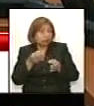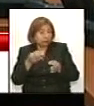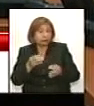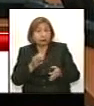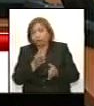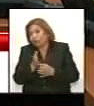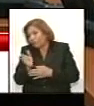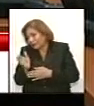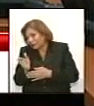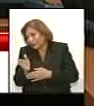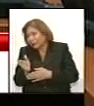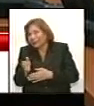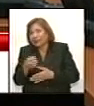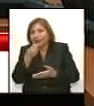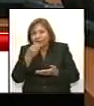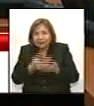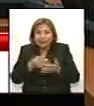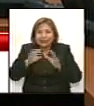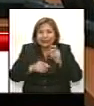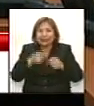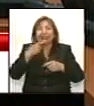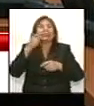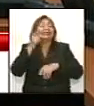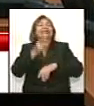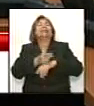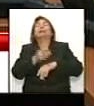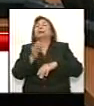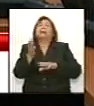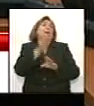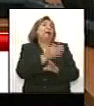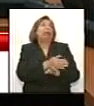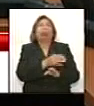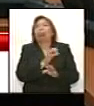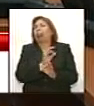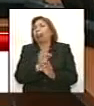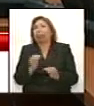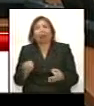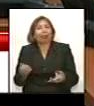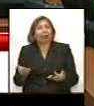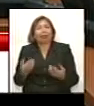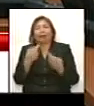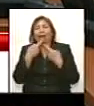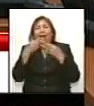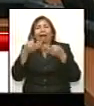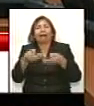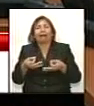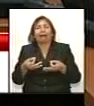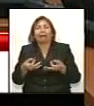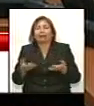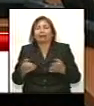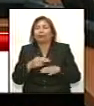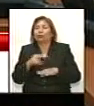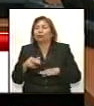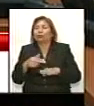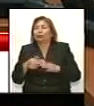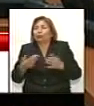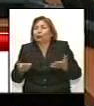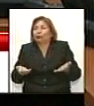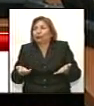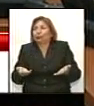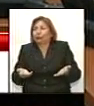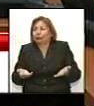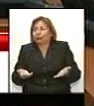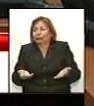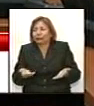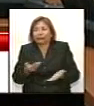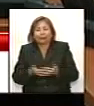lado, el canal de recepción de denuncia, y por otro lado, un funcionamiento más adecuado a la naturaleza propia